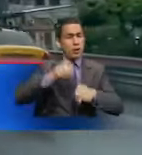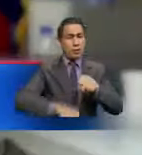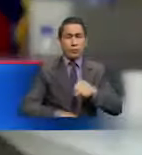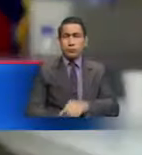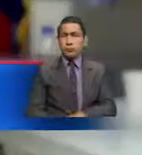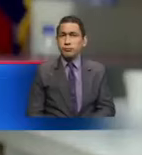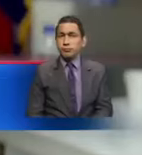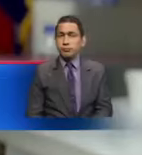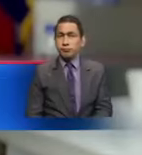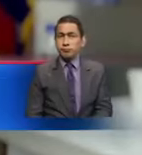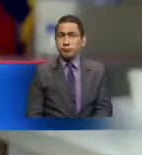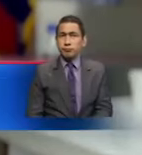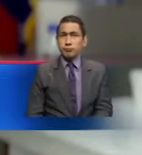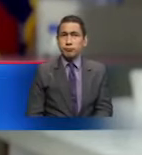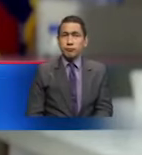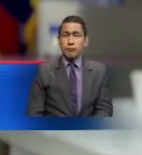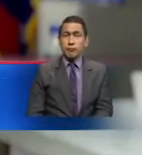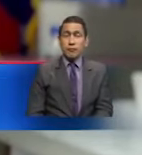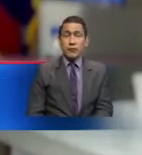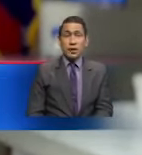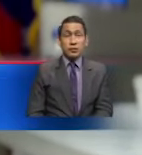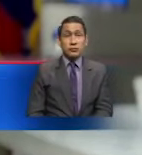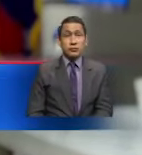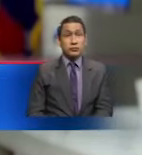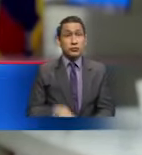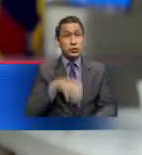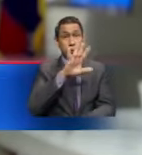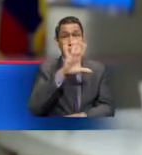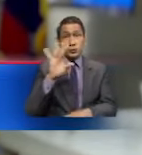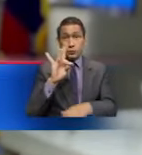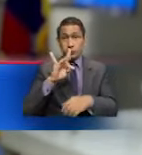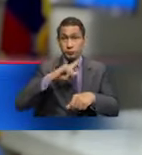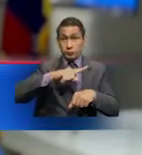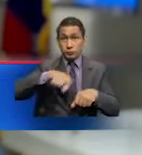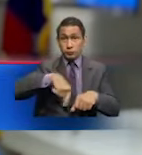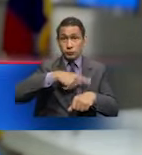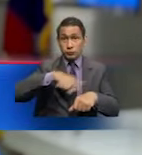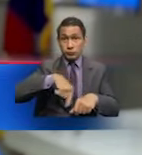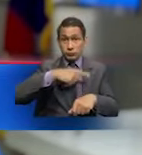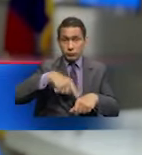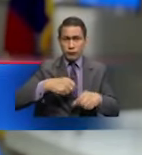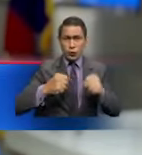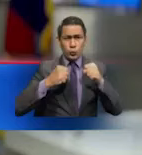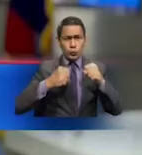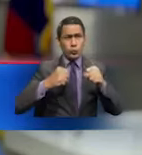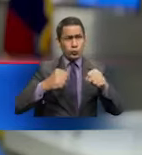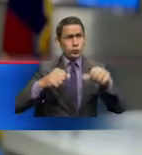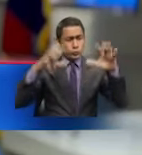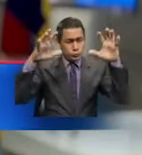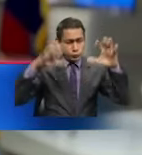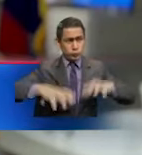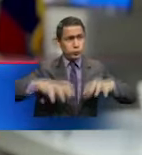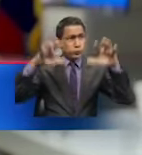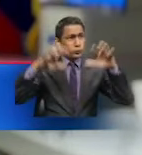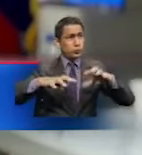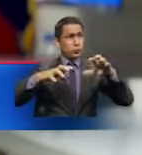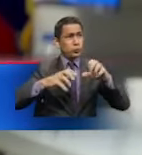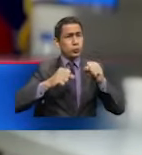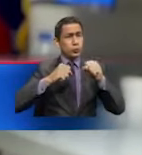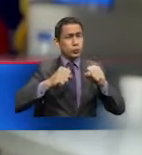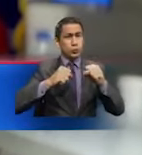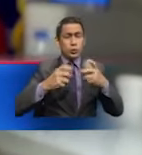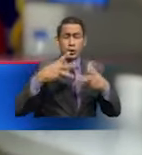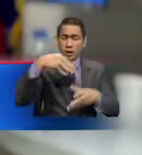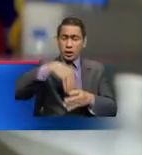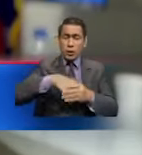severas. Durante las menos de 48 horas cayeron más de 400 litros de lluvia por metro cuadrado en la ciudad de Guayaquil,